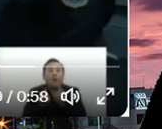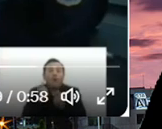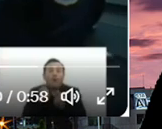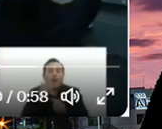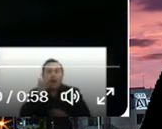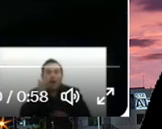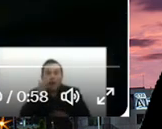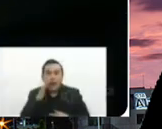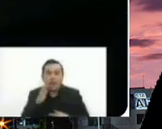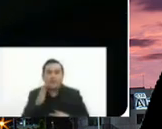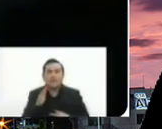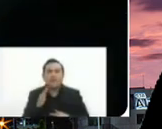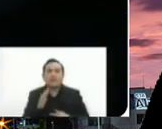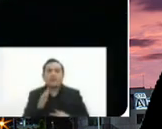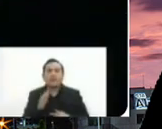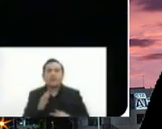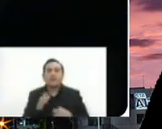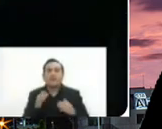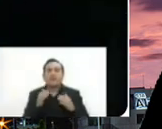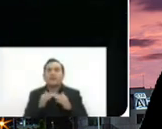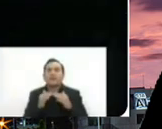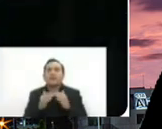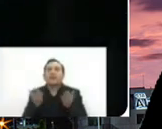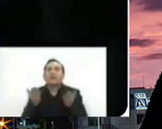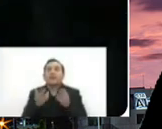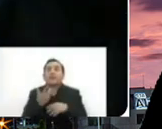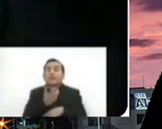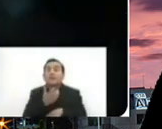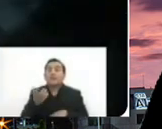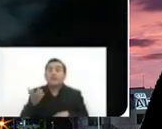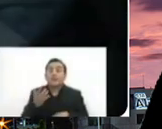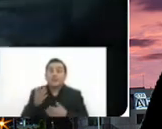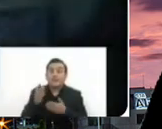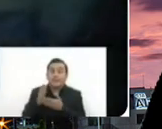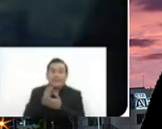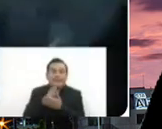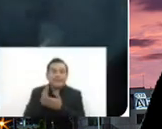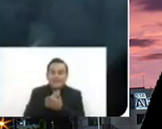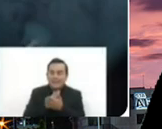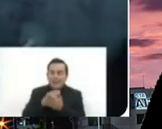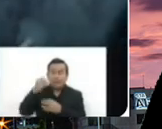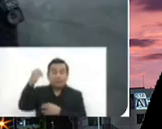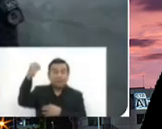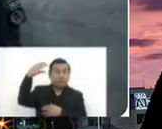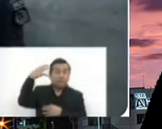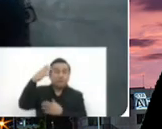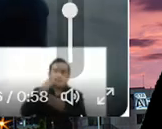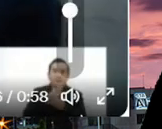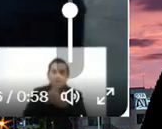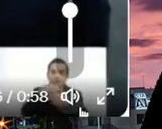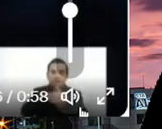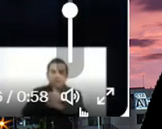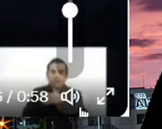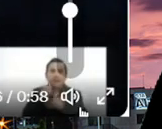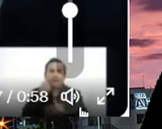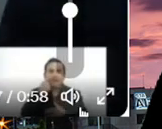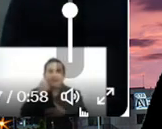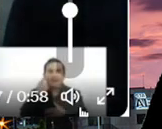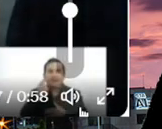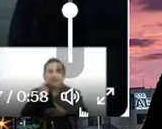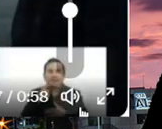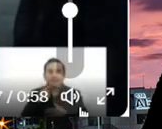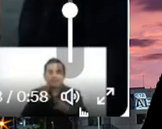algún tipo de altercado, también le va a tocar ese tipo de régimen donde no va a dar la luz el sol, señor presidente. Porque si podemos verificar, por